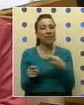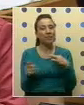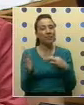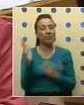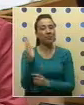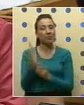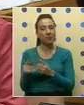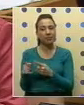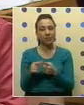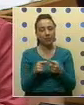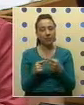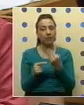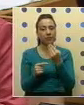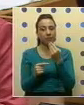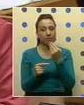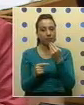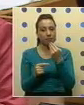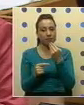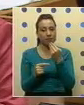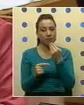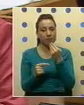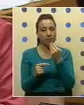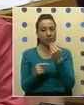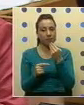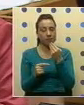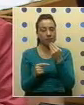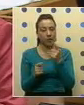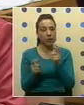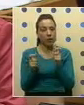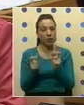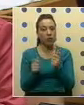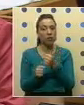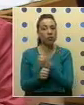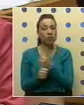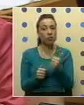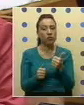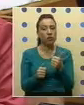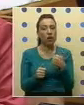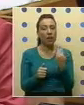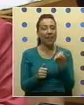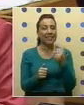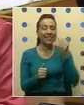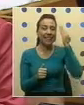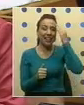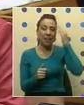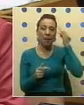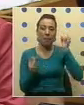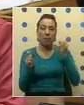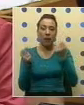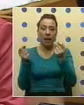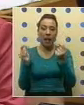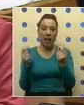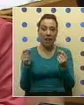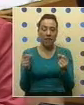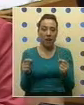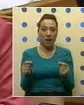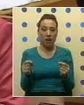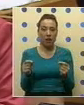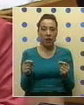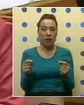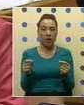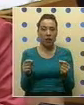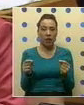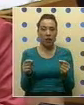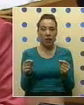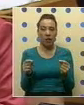Social también es un filtro en que solo se le da 60 días para poder evaluar la situación